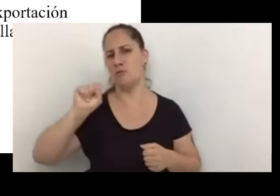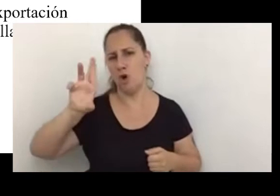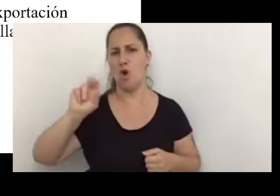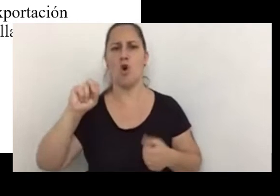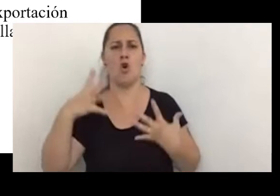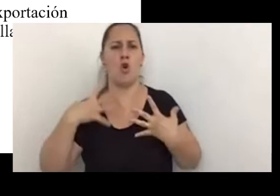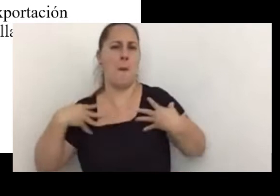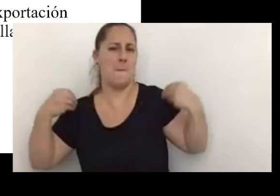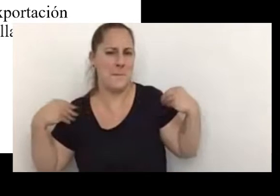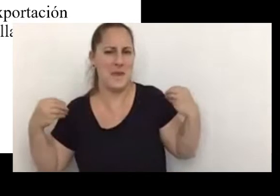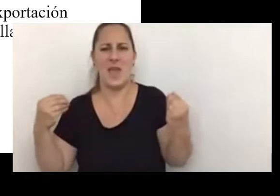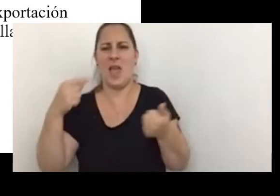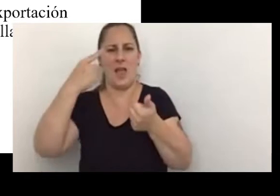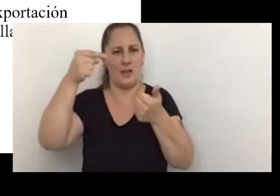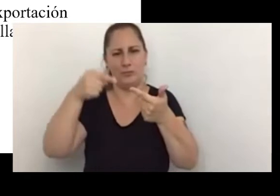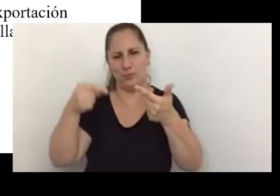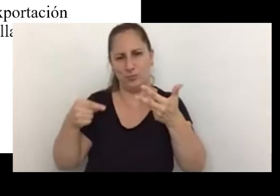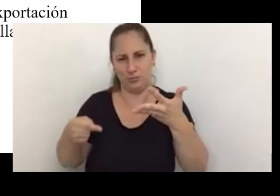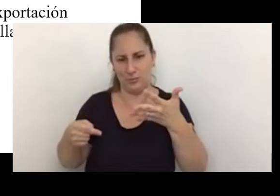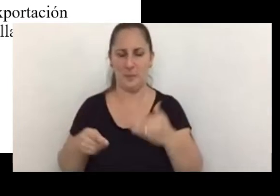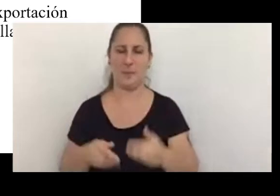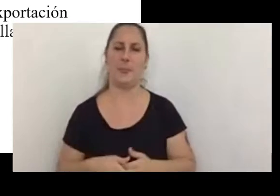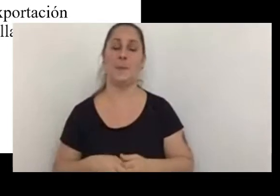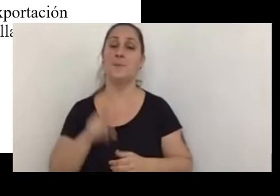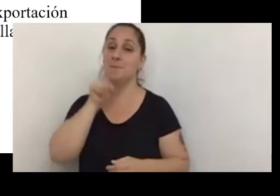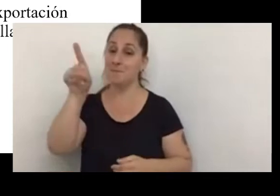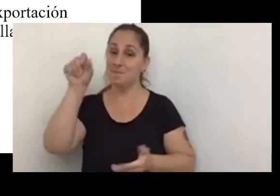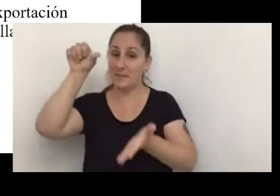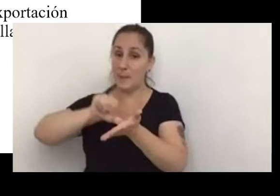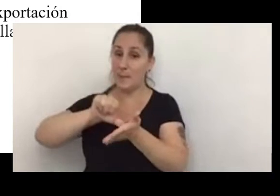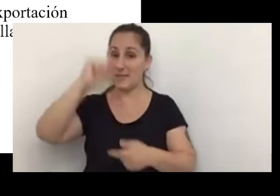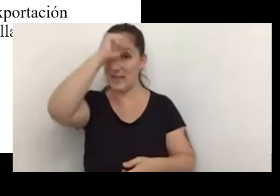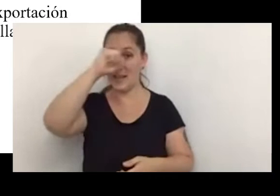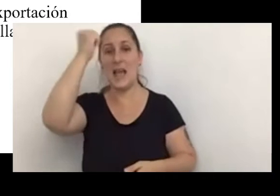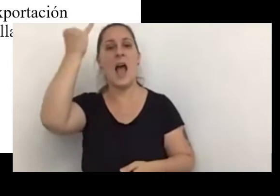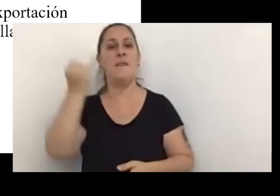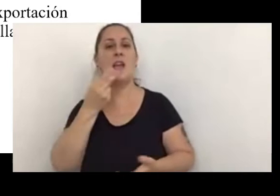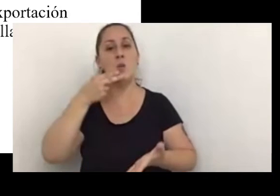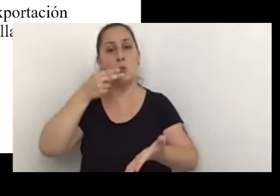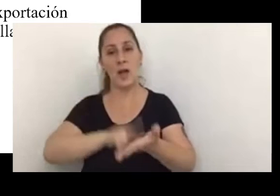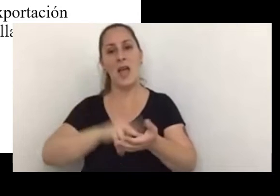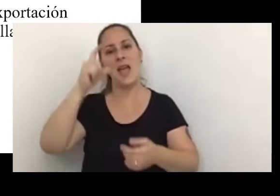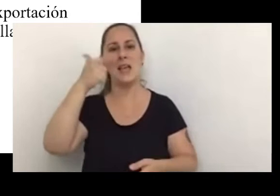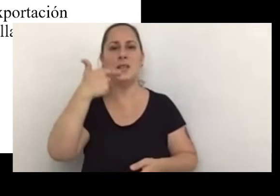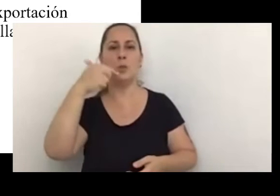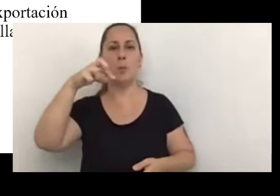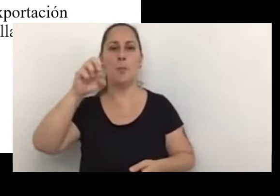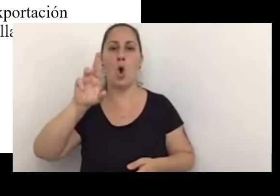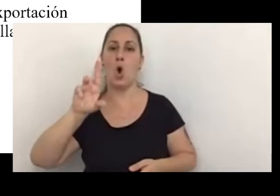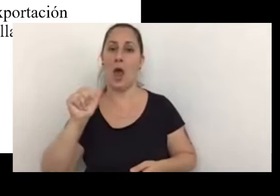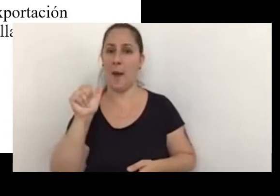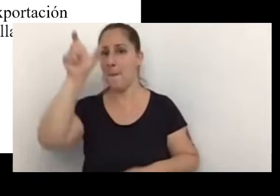etc. Y en Grecia existía un impuesto que era el eisporá, se imponía a los muy